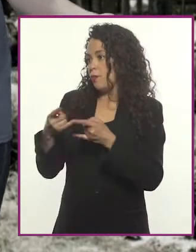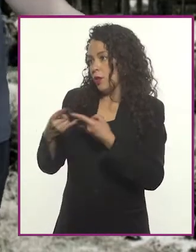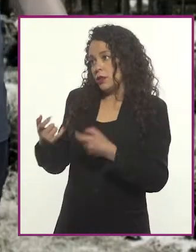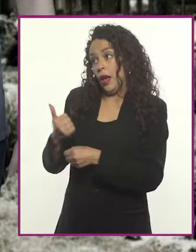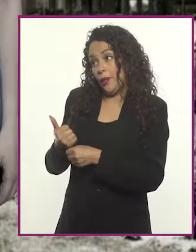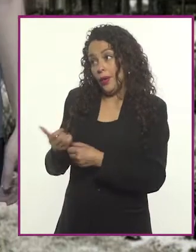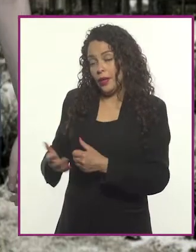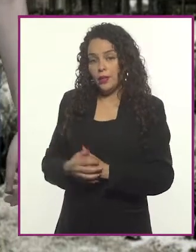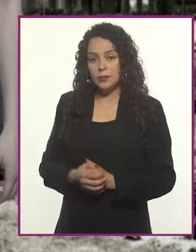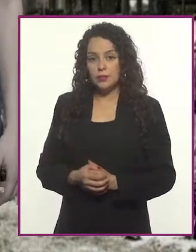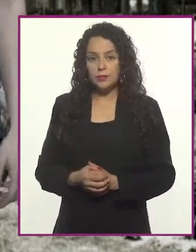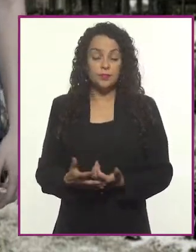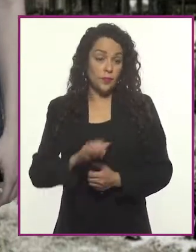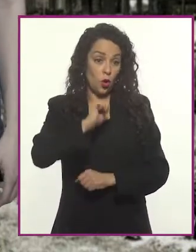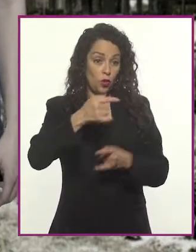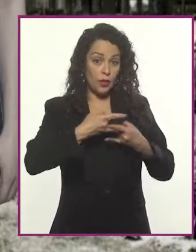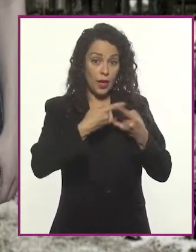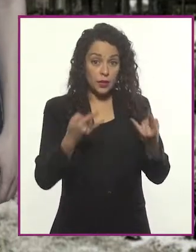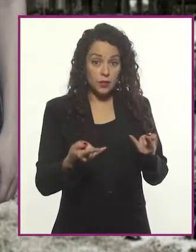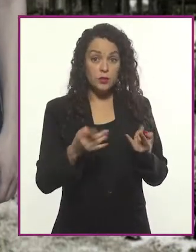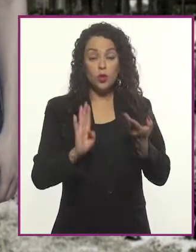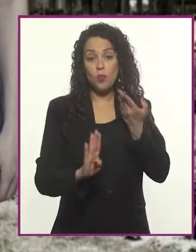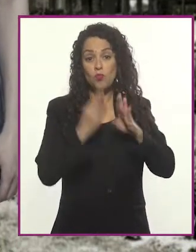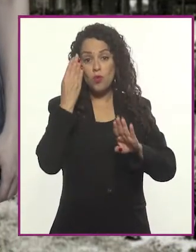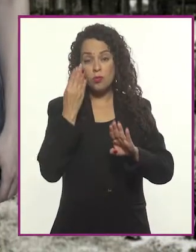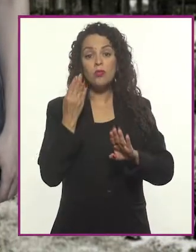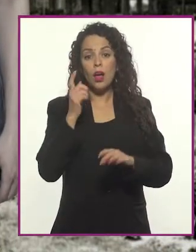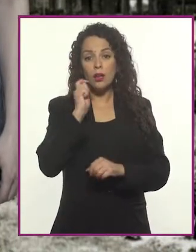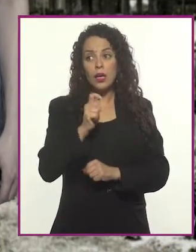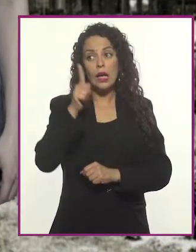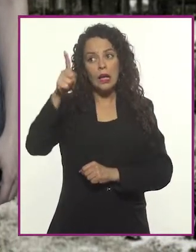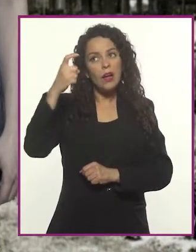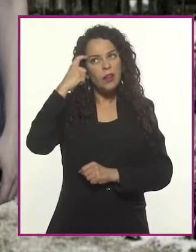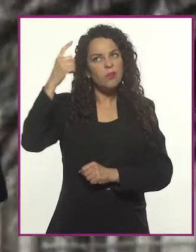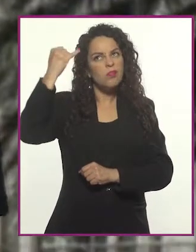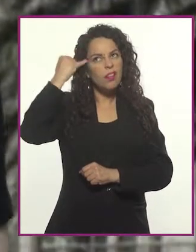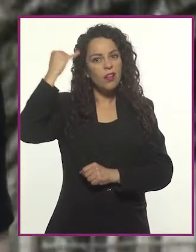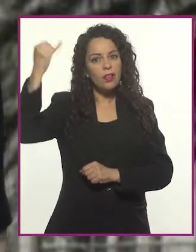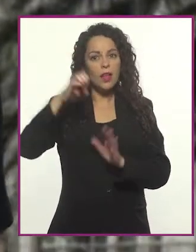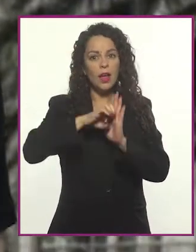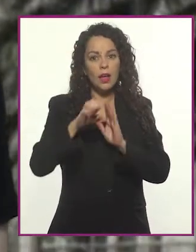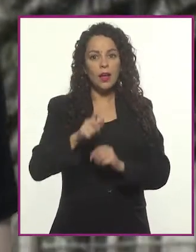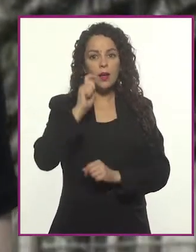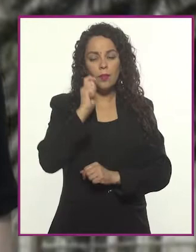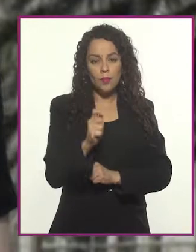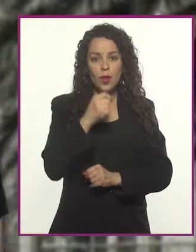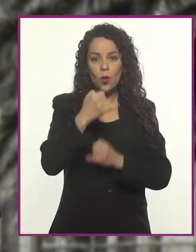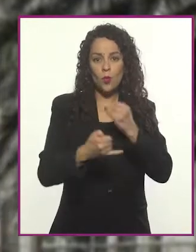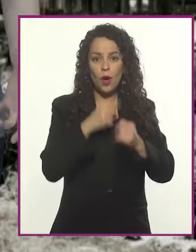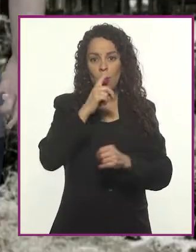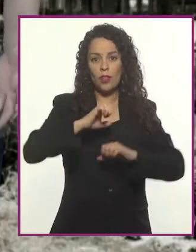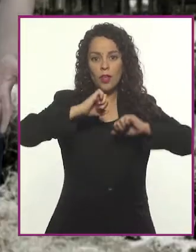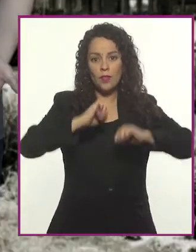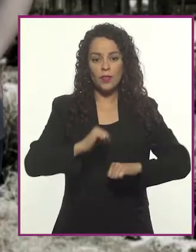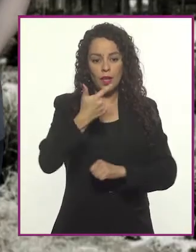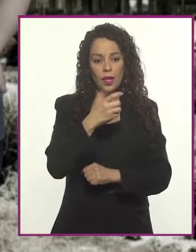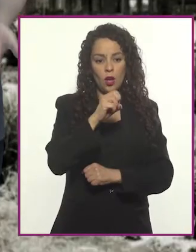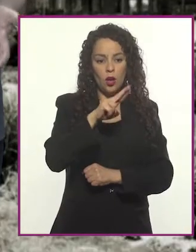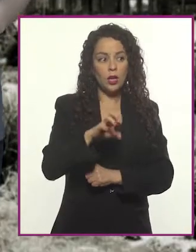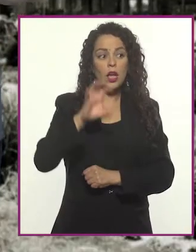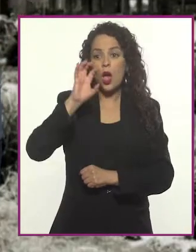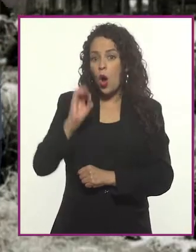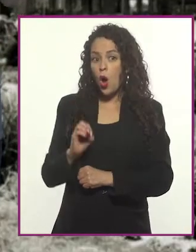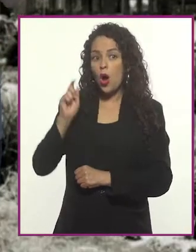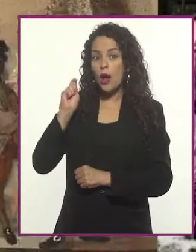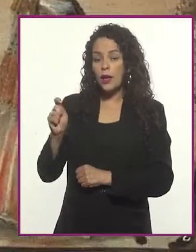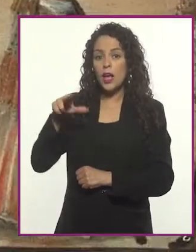abuelo. En otras historias, el mundo es completamente invención del autor, como en el Juego de Tronos de George Martin. O como el mundo de la